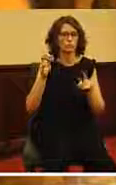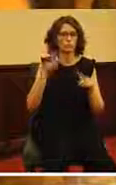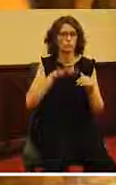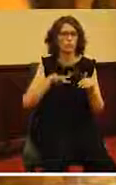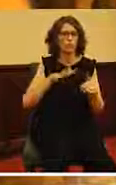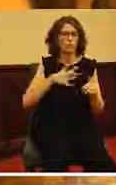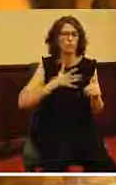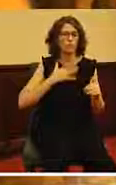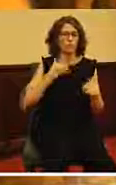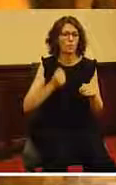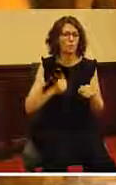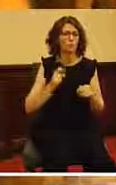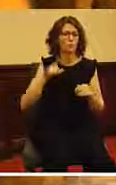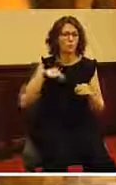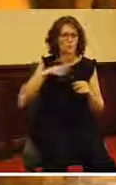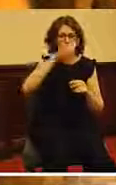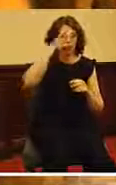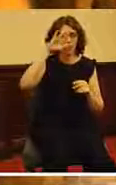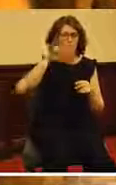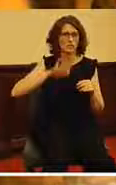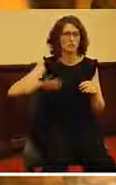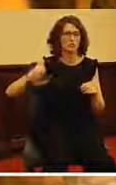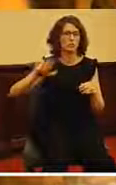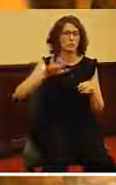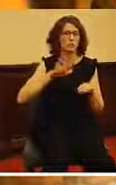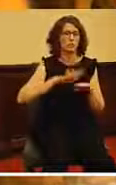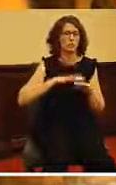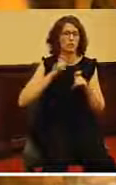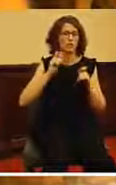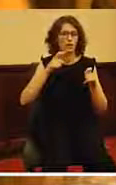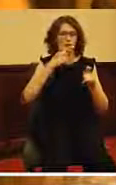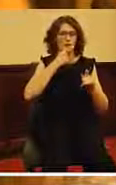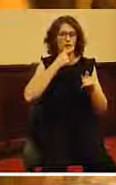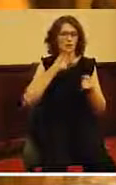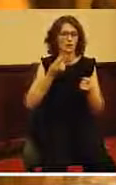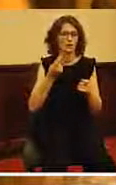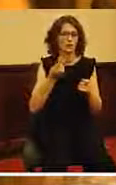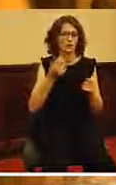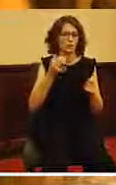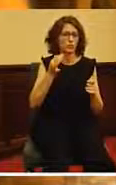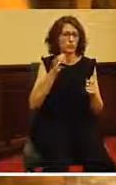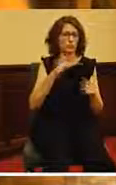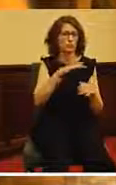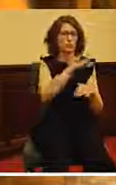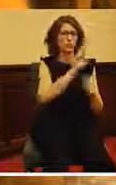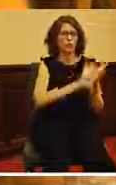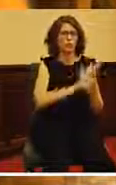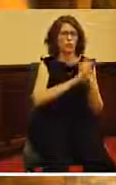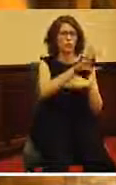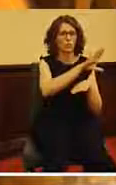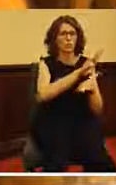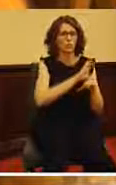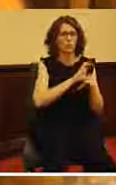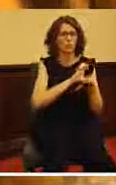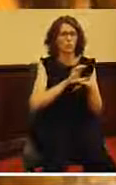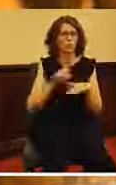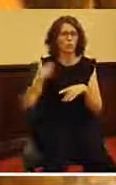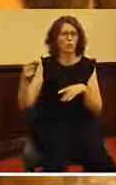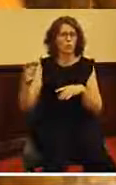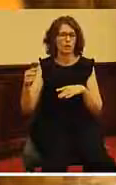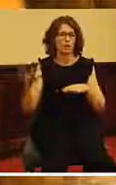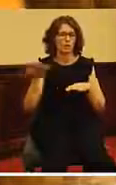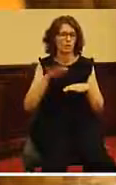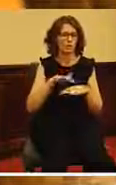mostoleño, sino también en el madrileño, para mejorar la vida de los ciudadanos de Parque Coimbra, Guadarrama. Hay muchas cosas que podríamos llevar a